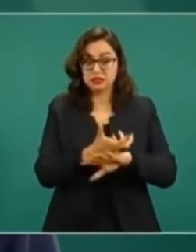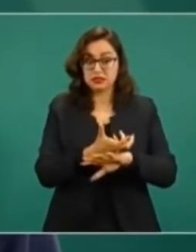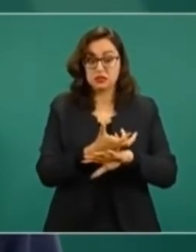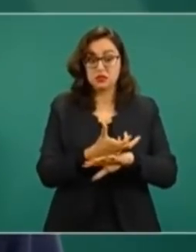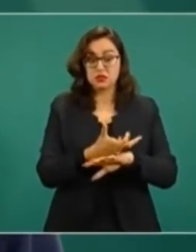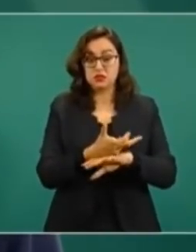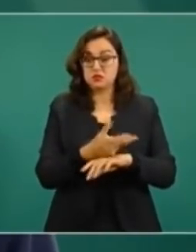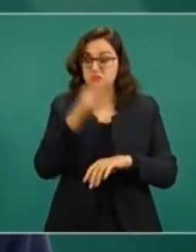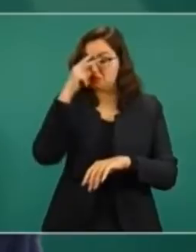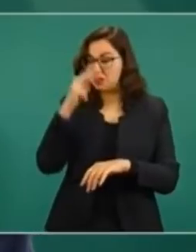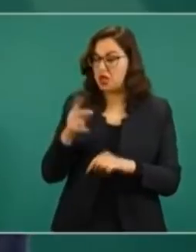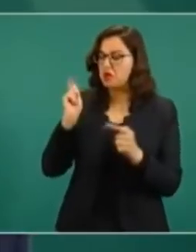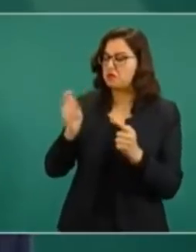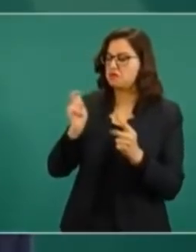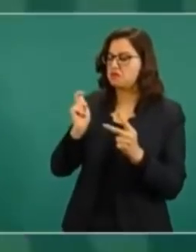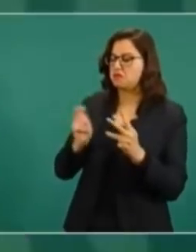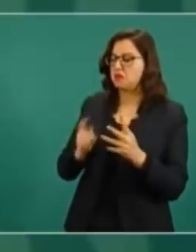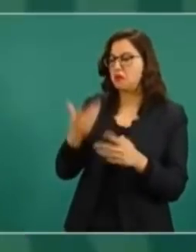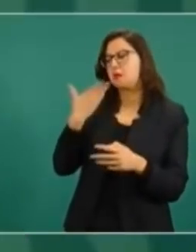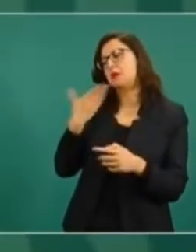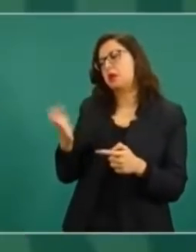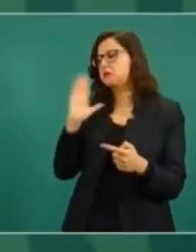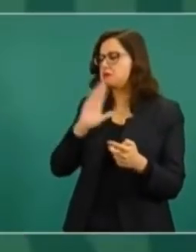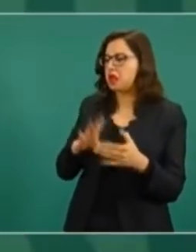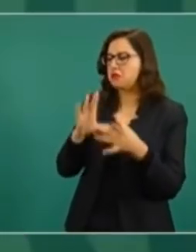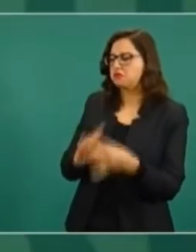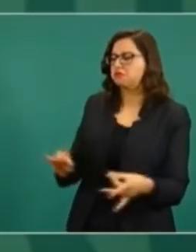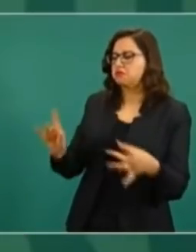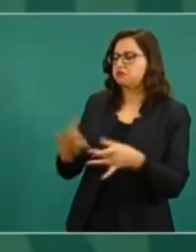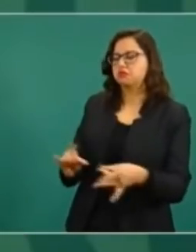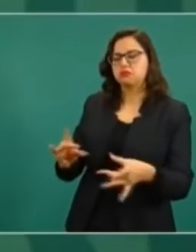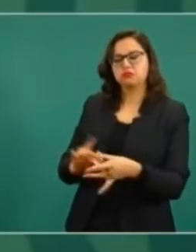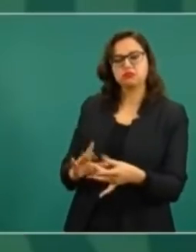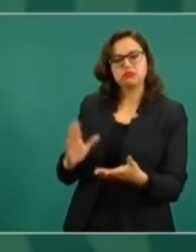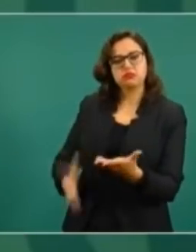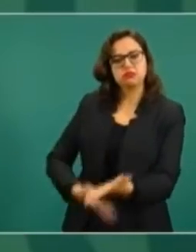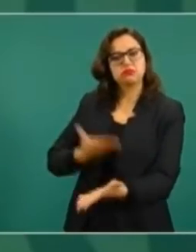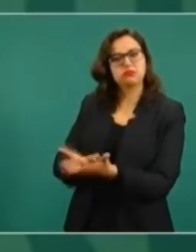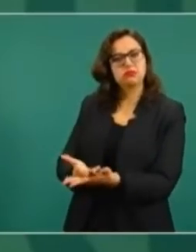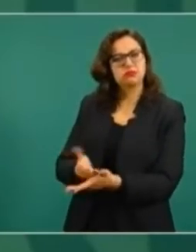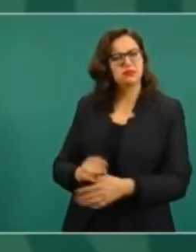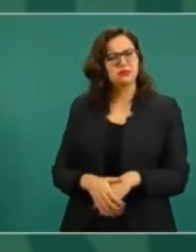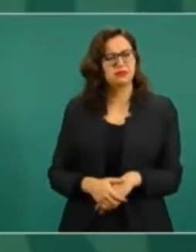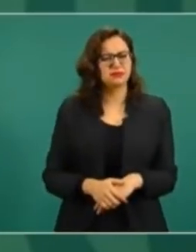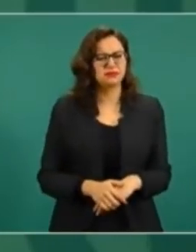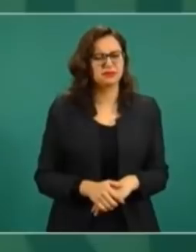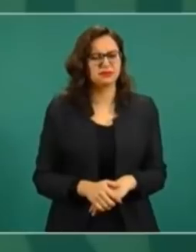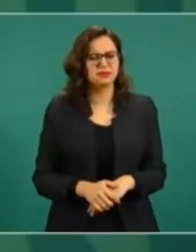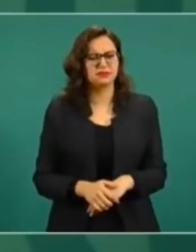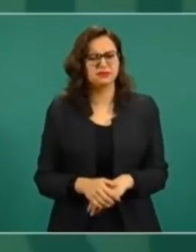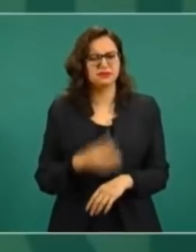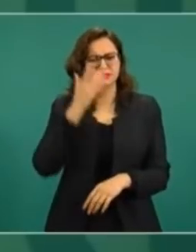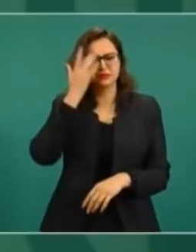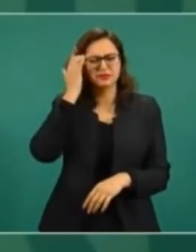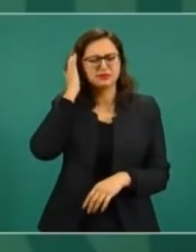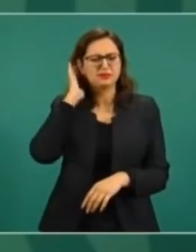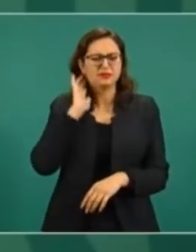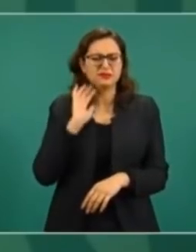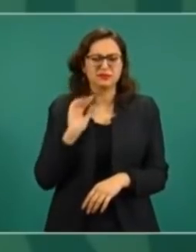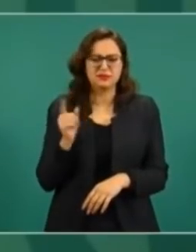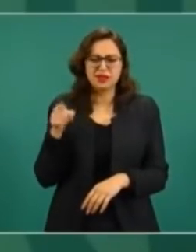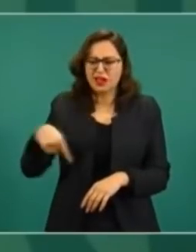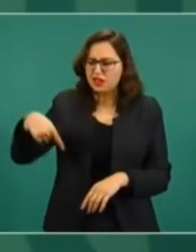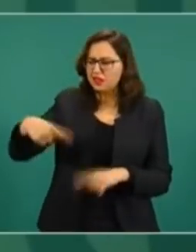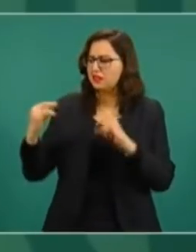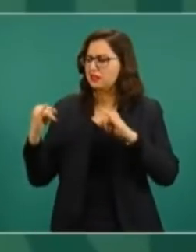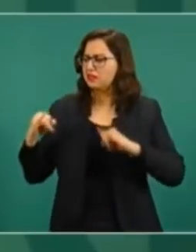opinaban si estaba bien el trabajo que realizaba una dependencia en México o estaba